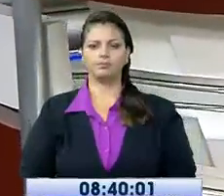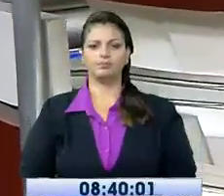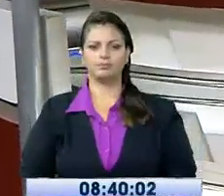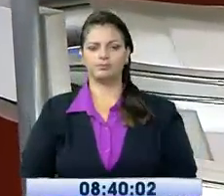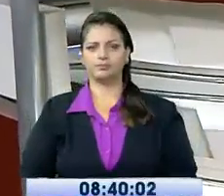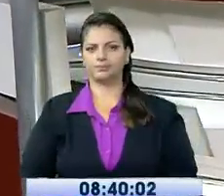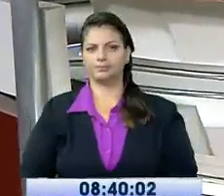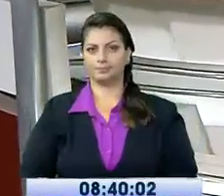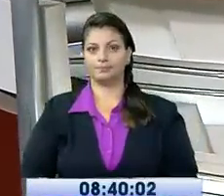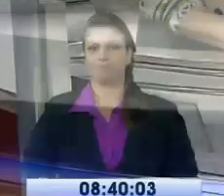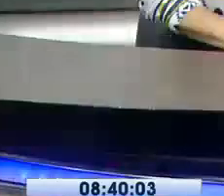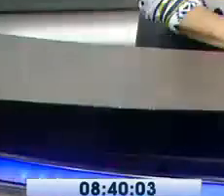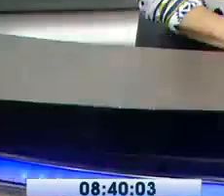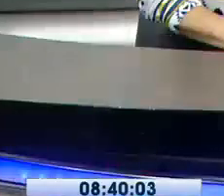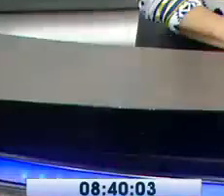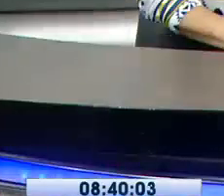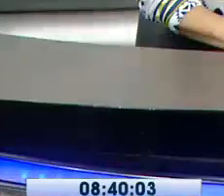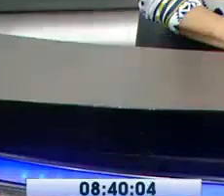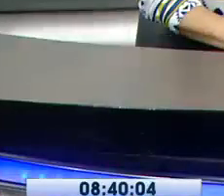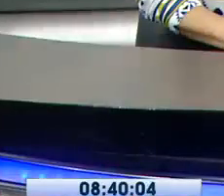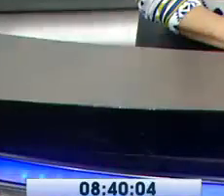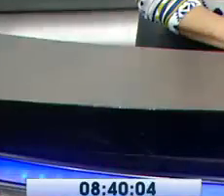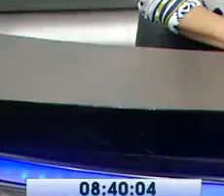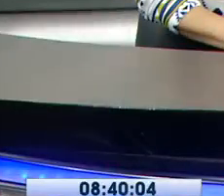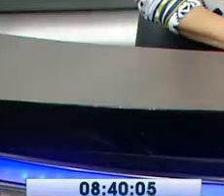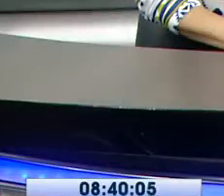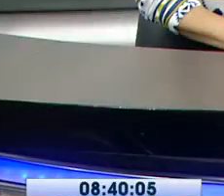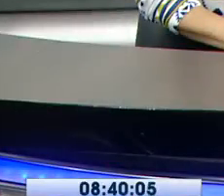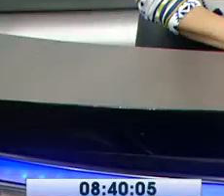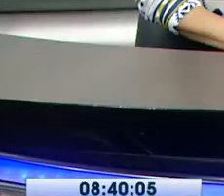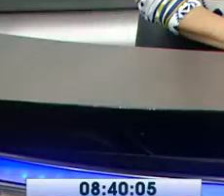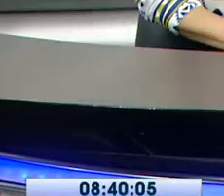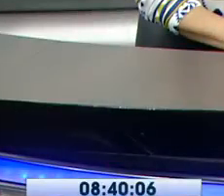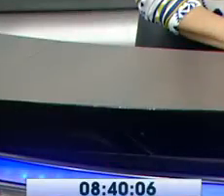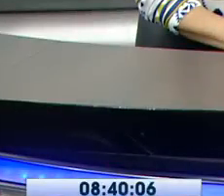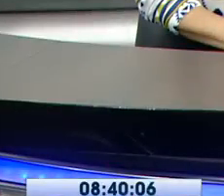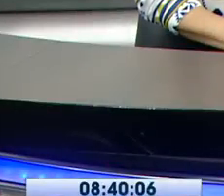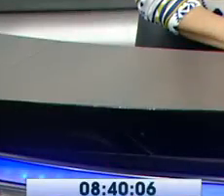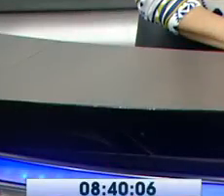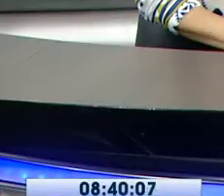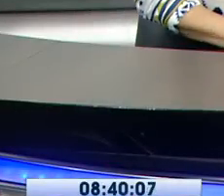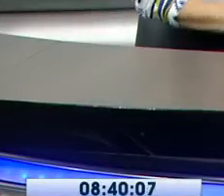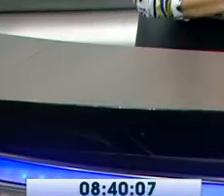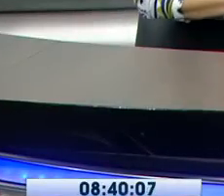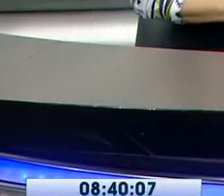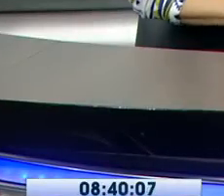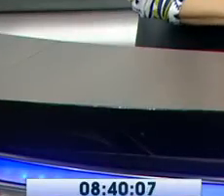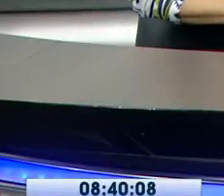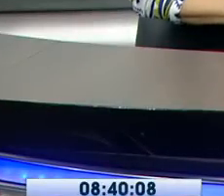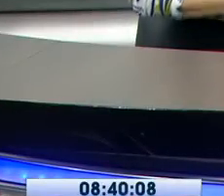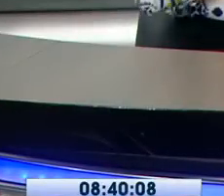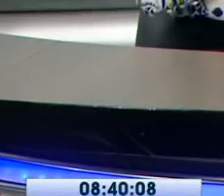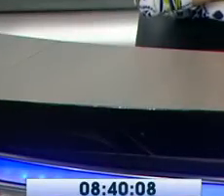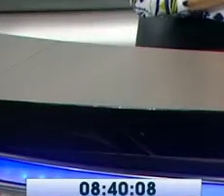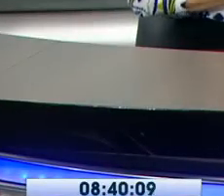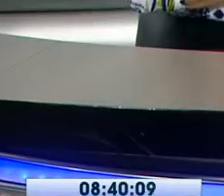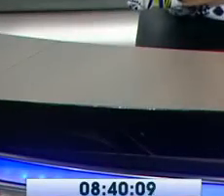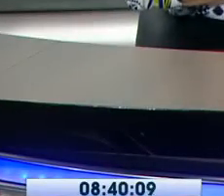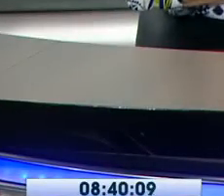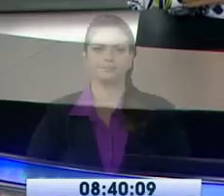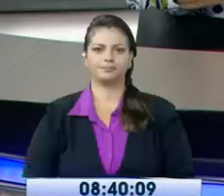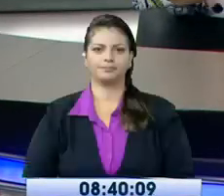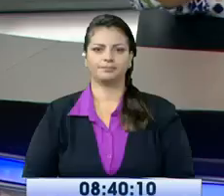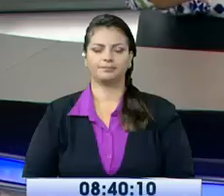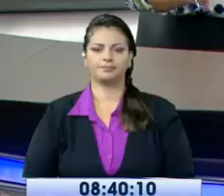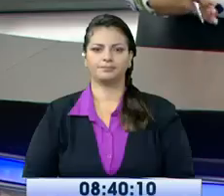Dos importantes decomisos de drogas se realizó la policía antinarcóticos en Guayaquil durante este fin de semana. Uno se registró en el sur de la